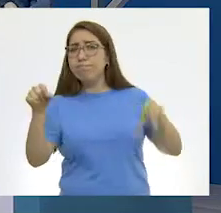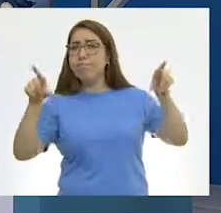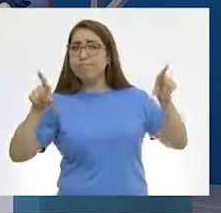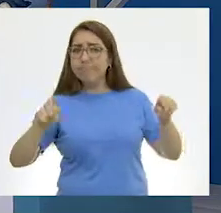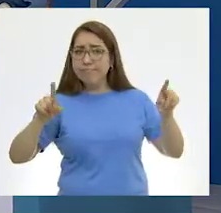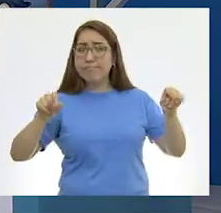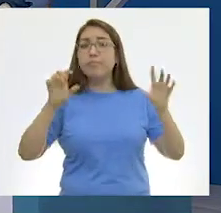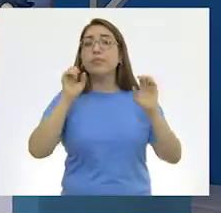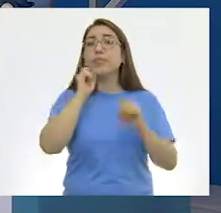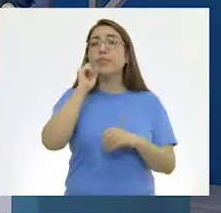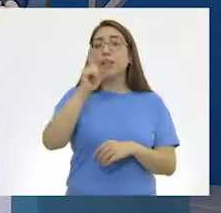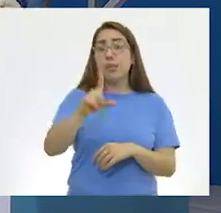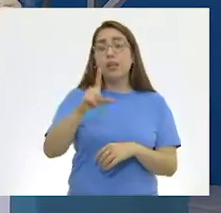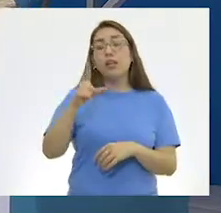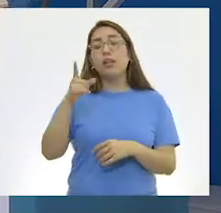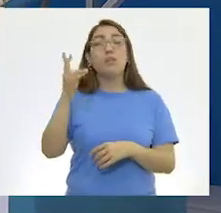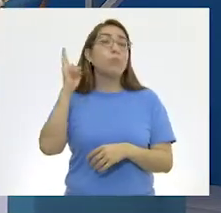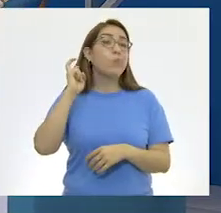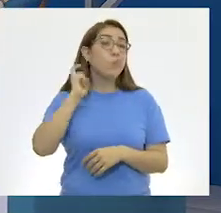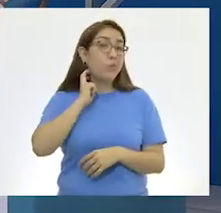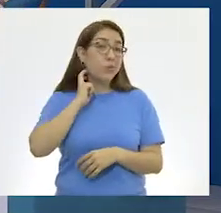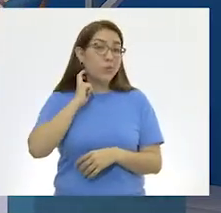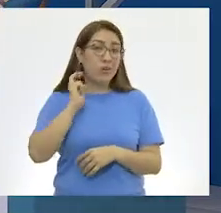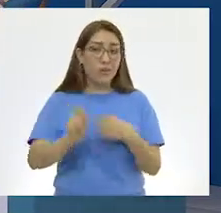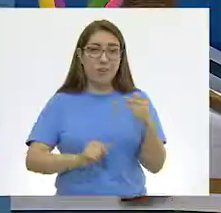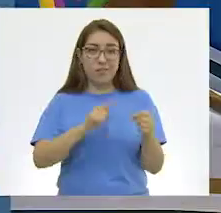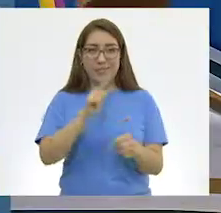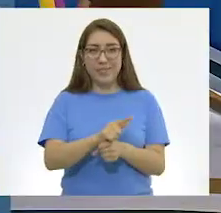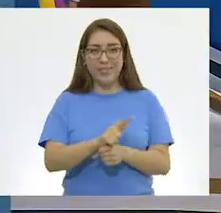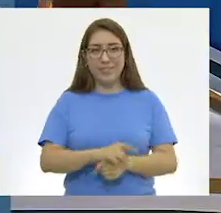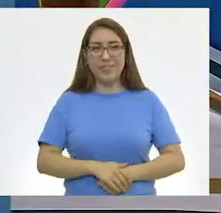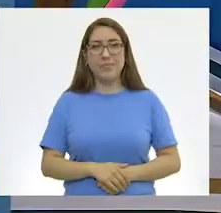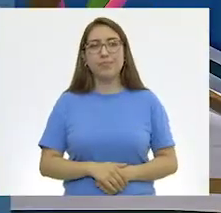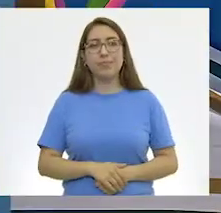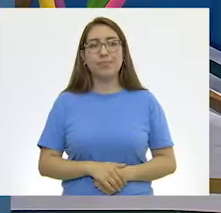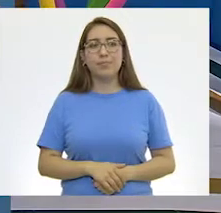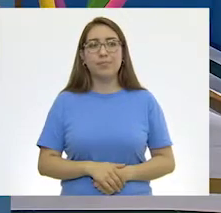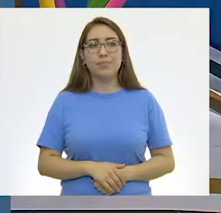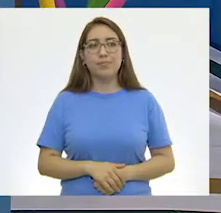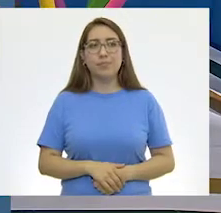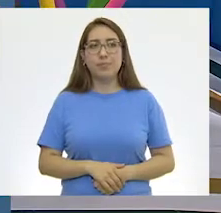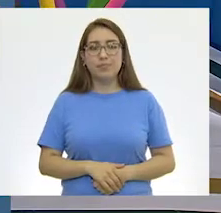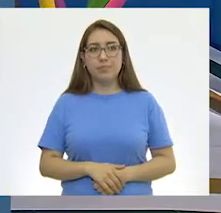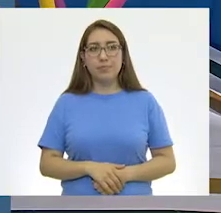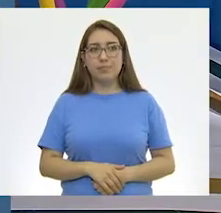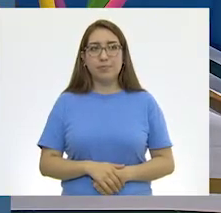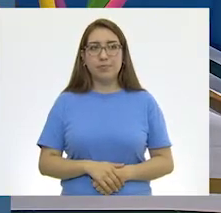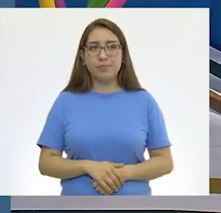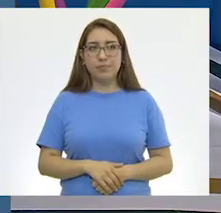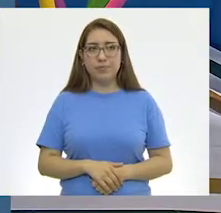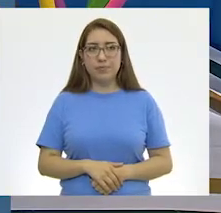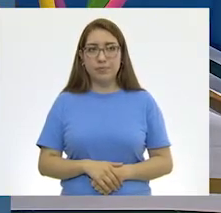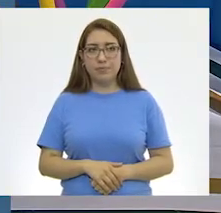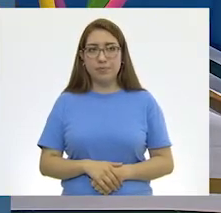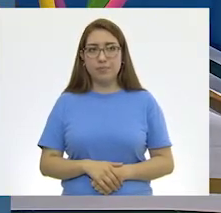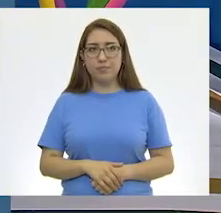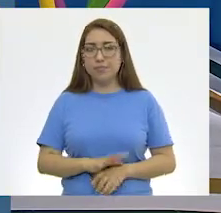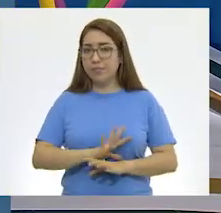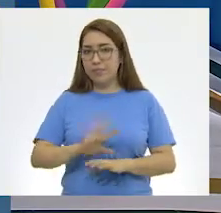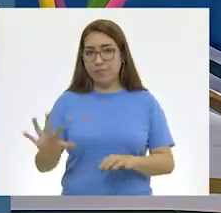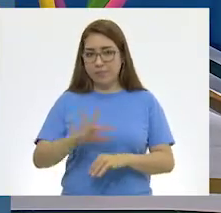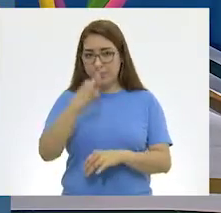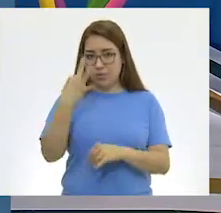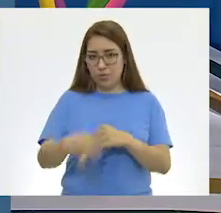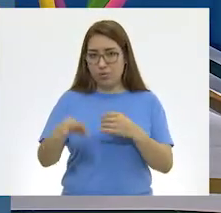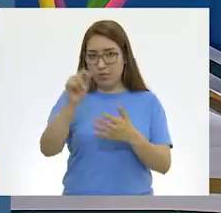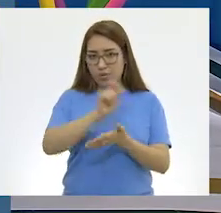¿Me ayudas a borrar la primera oración? Claro que sí, maestra, con mucho gusto. Para escribir la última. Por supuesto. Y